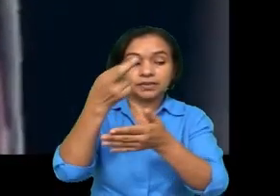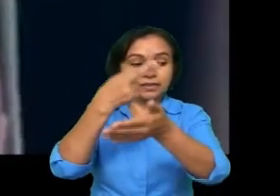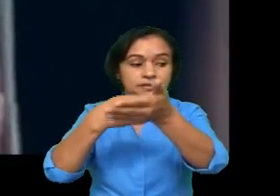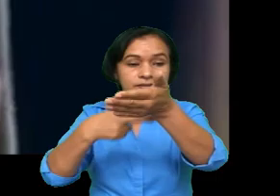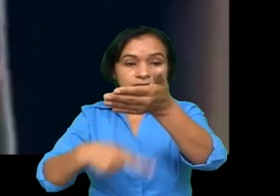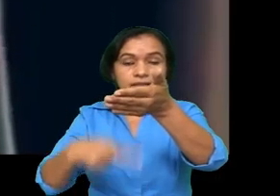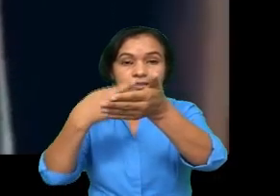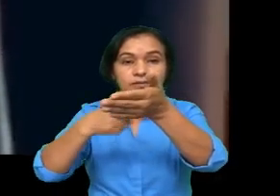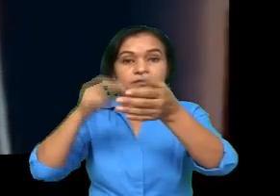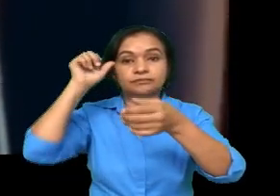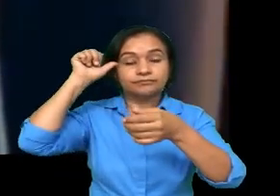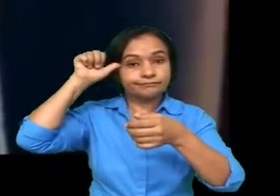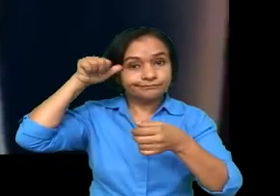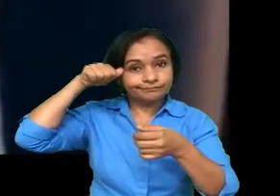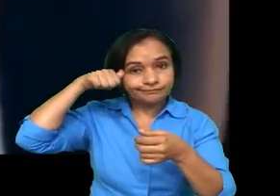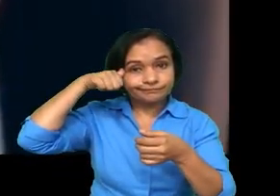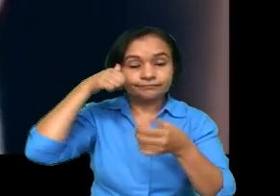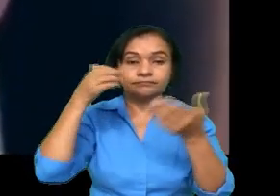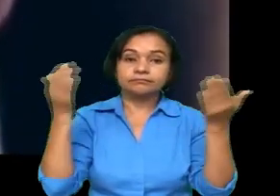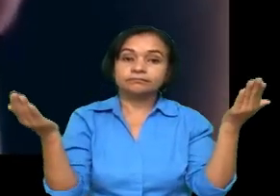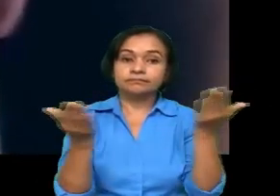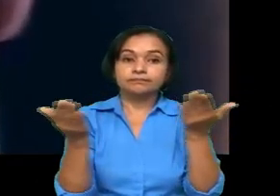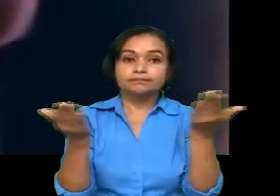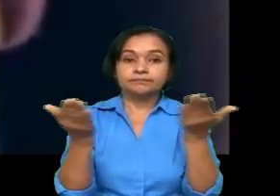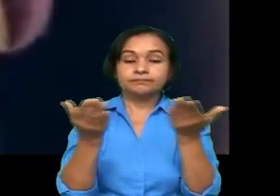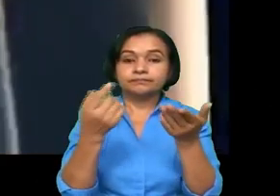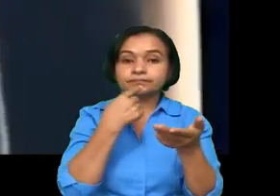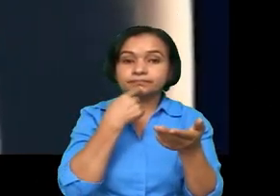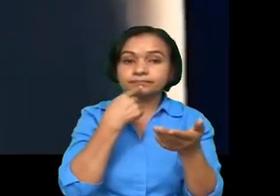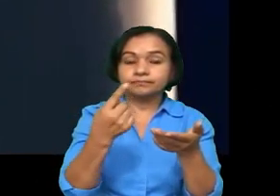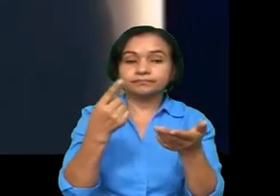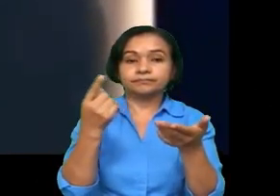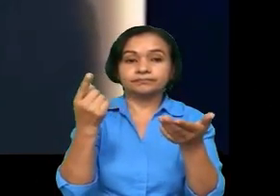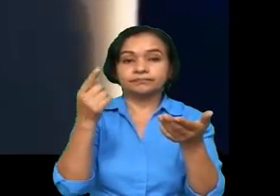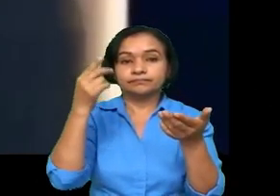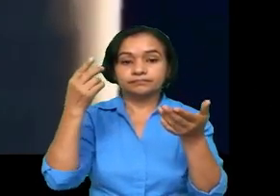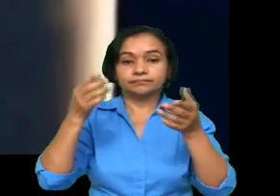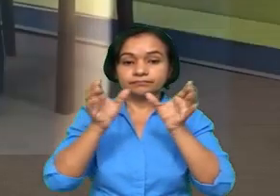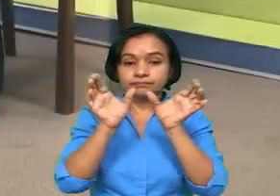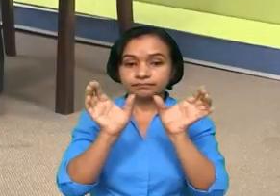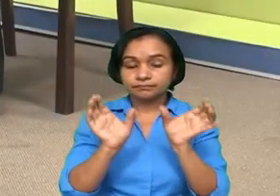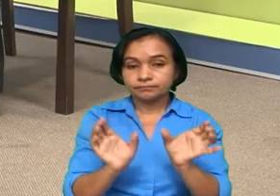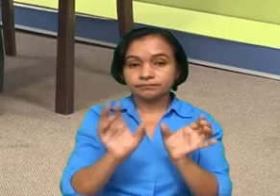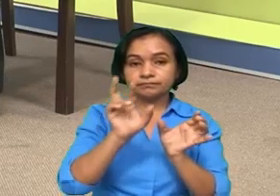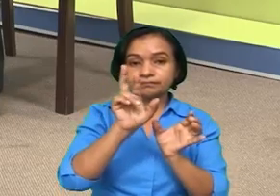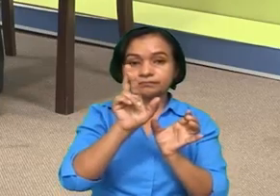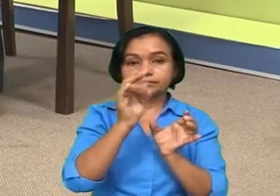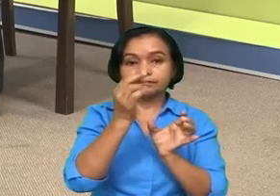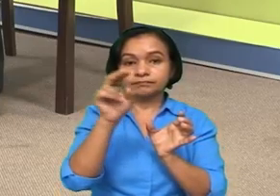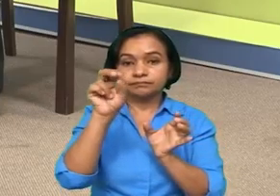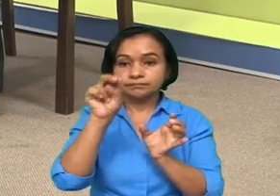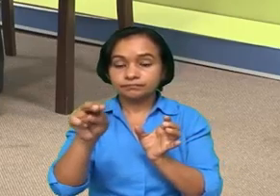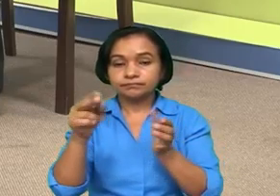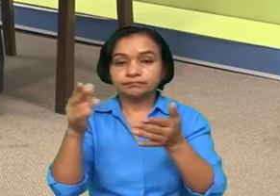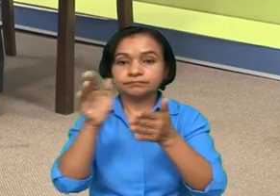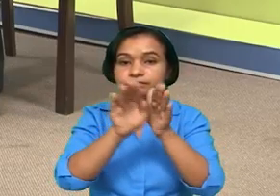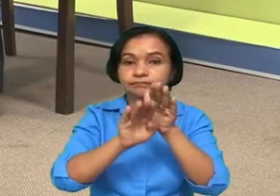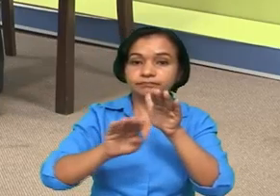orina. Entonces, como el tejido, llámese desde el riñón, los ureteres o la vejiga, está